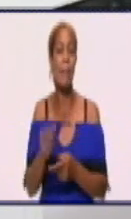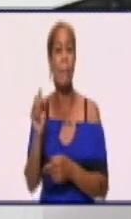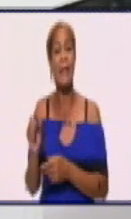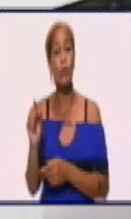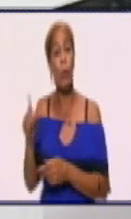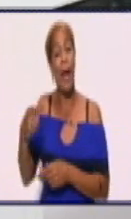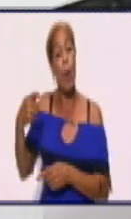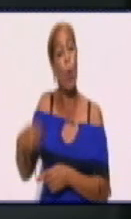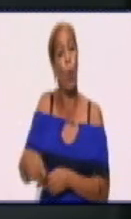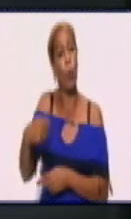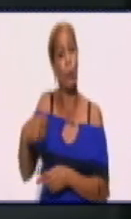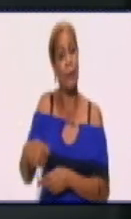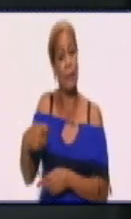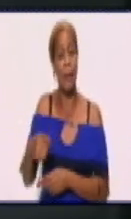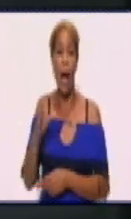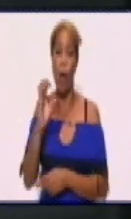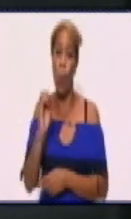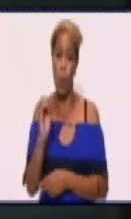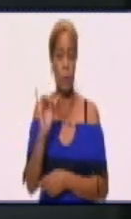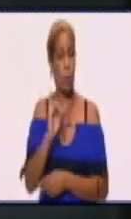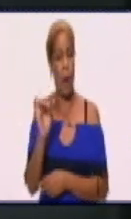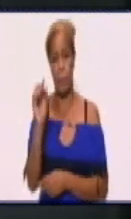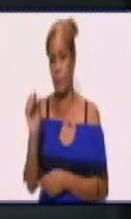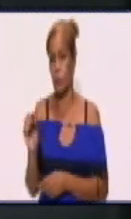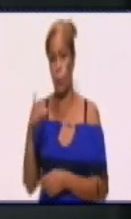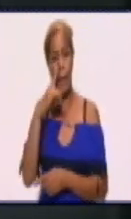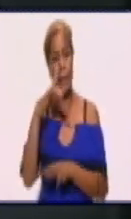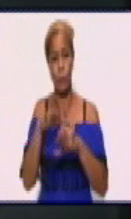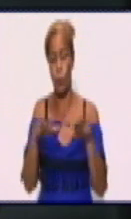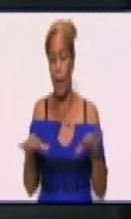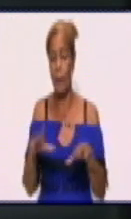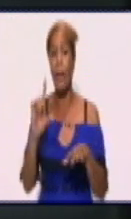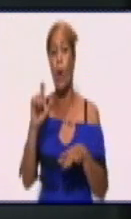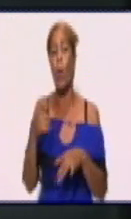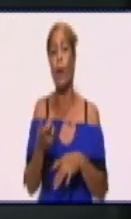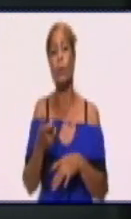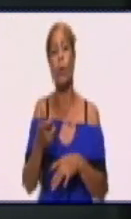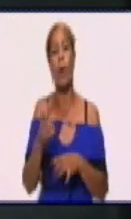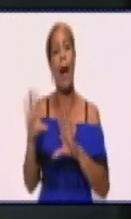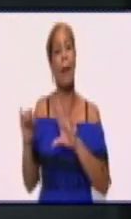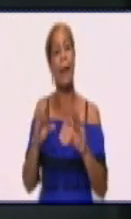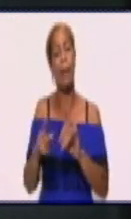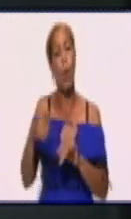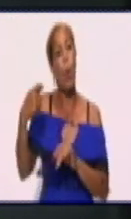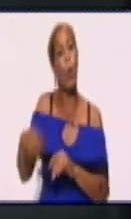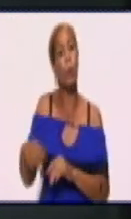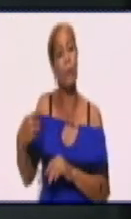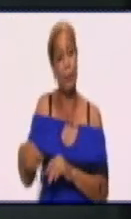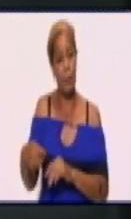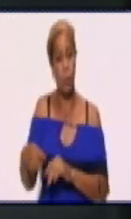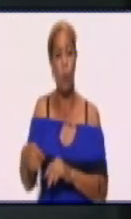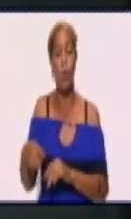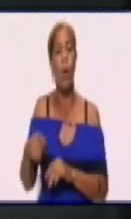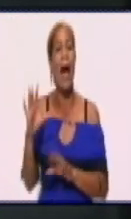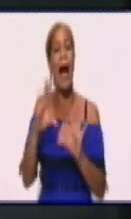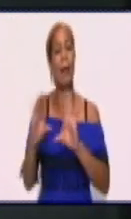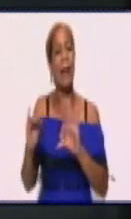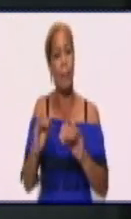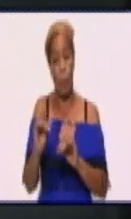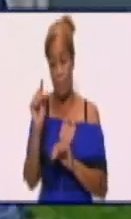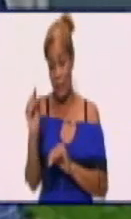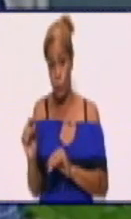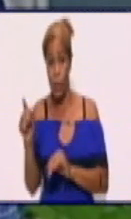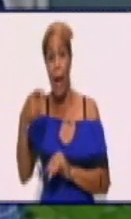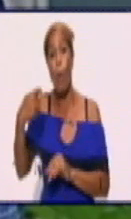en contra las personas naturales son los campesinos y los trabajadores por cuenta propia campesinos